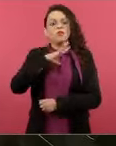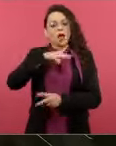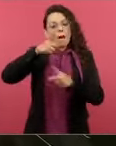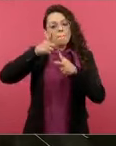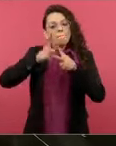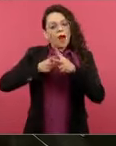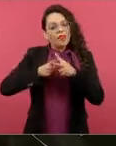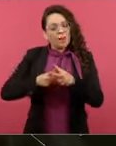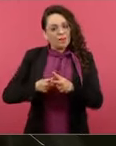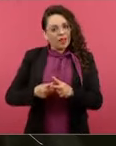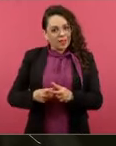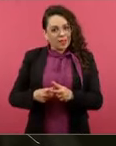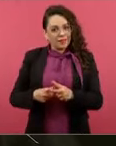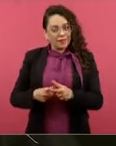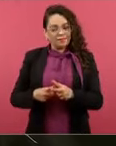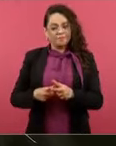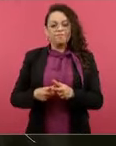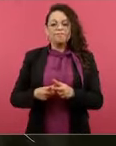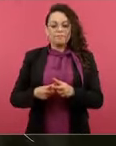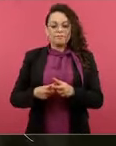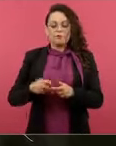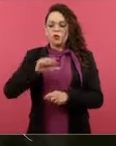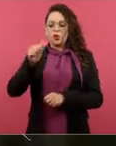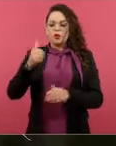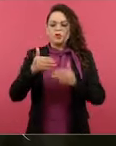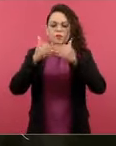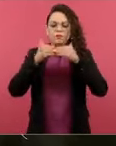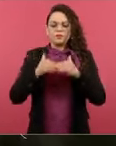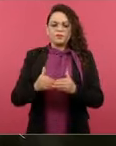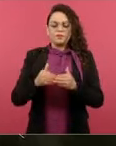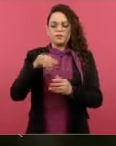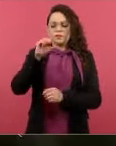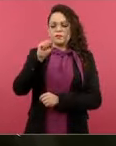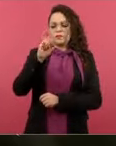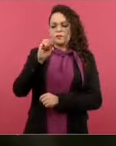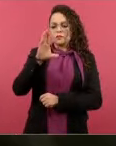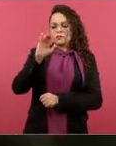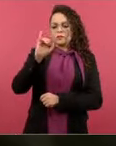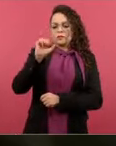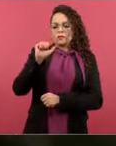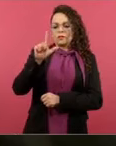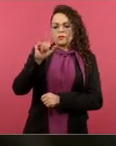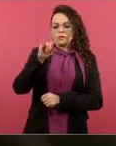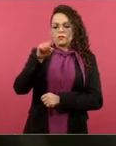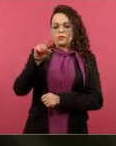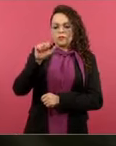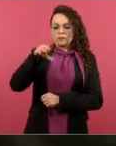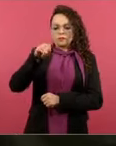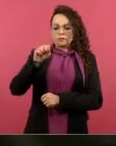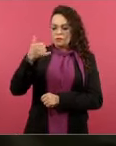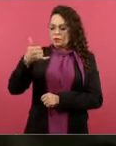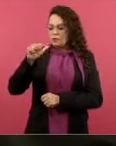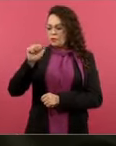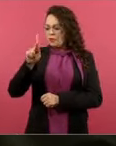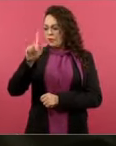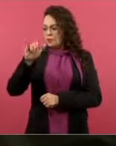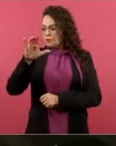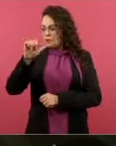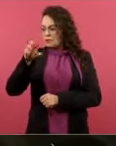En la sección de socializamos y aplicamos, se les pone el reto a los niños de, ok, ya hiciste tus composiciones, ya